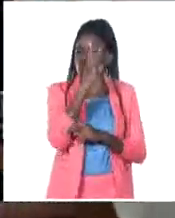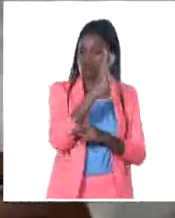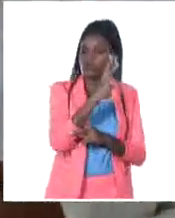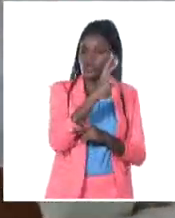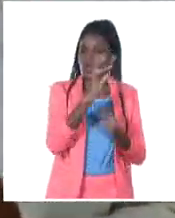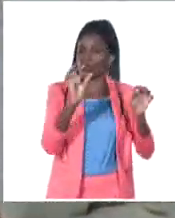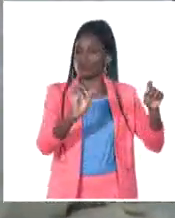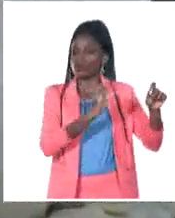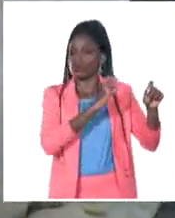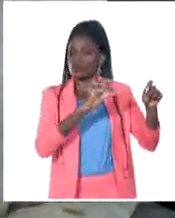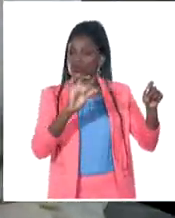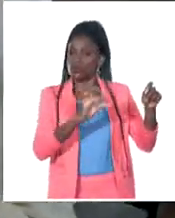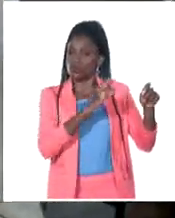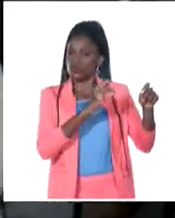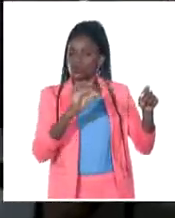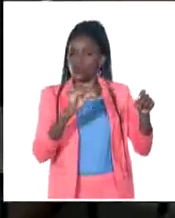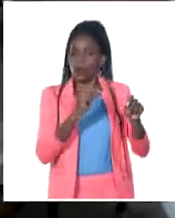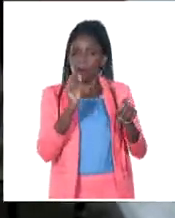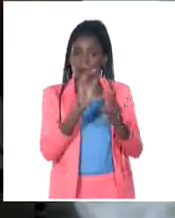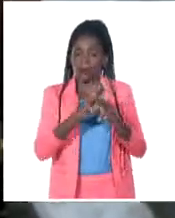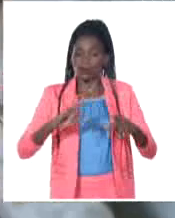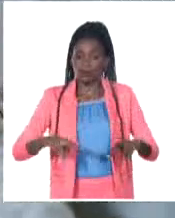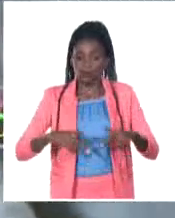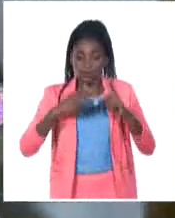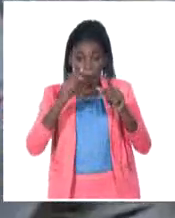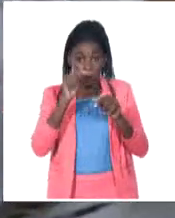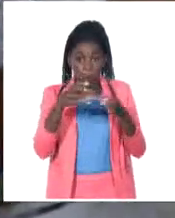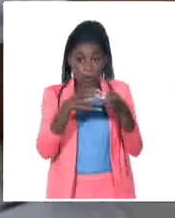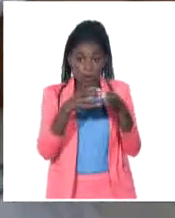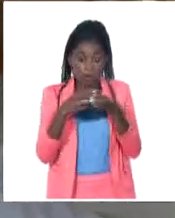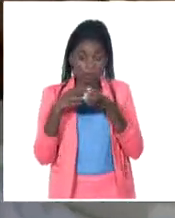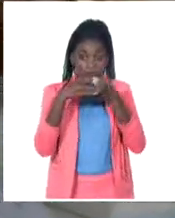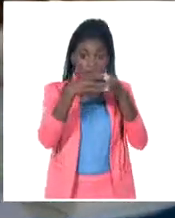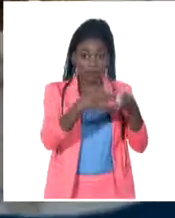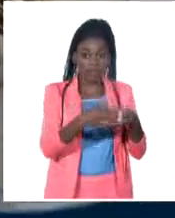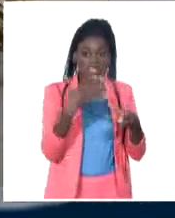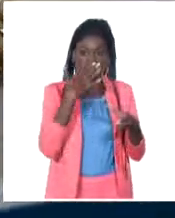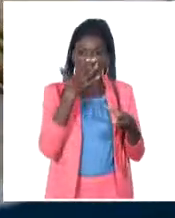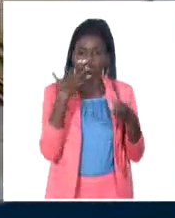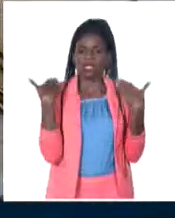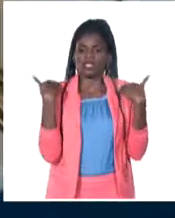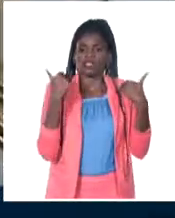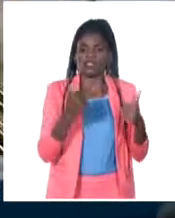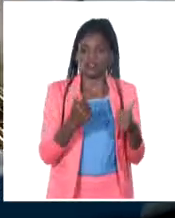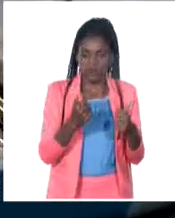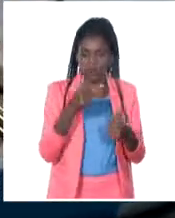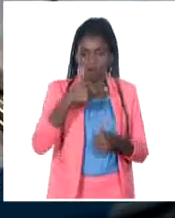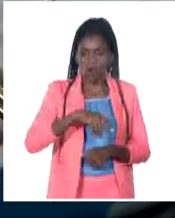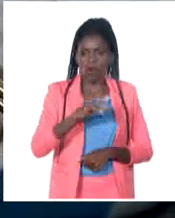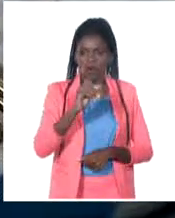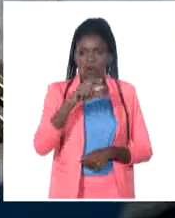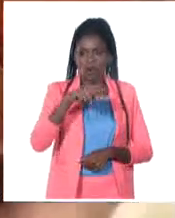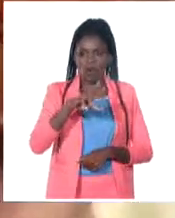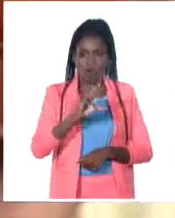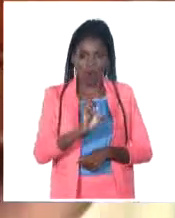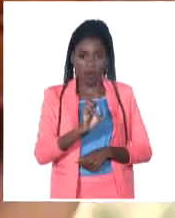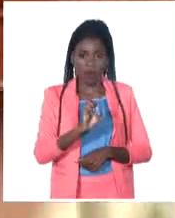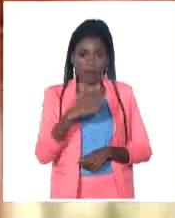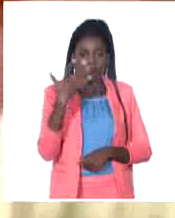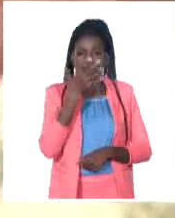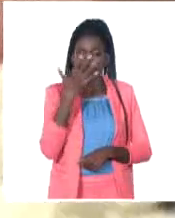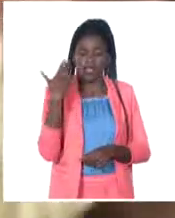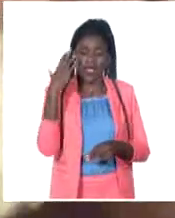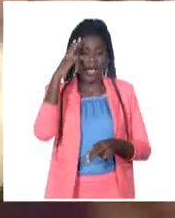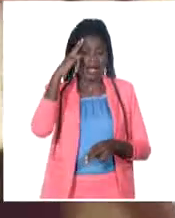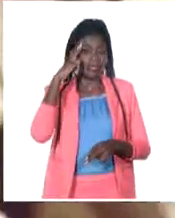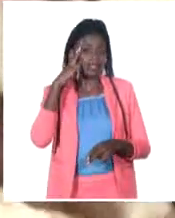Para revitalizar el danzón llega también el piquete típico cubano, bajo la guía del maestro Jorge Vistel Colombier. Con repertorios